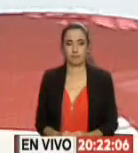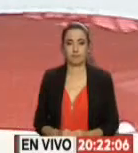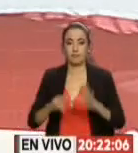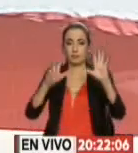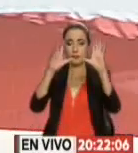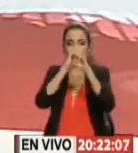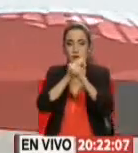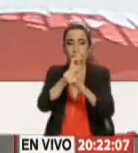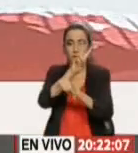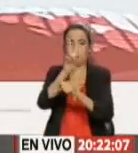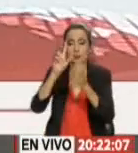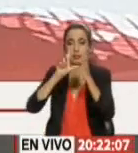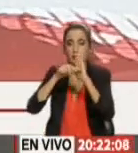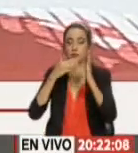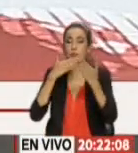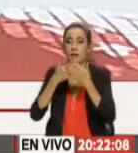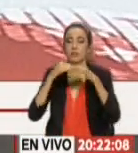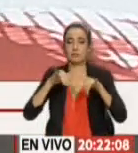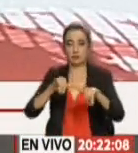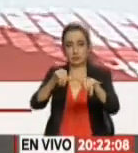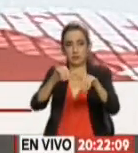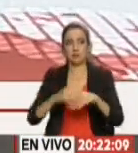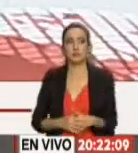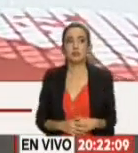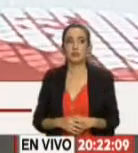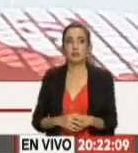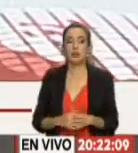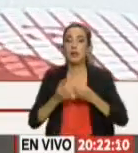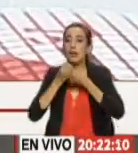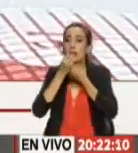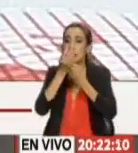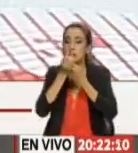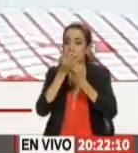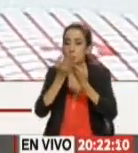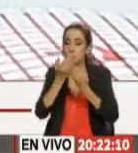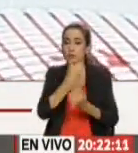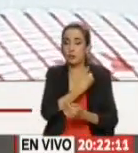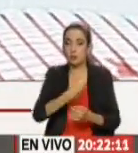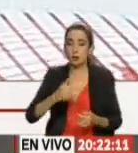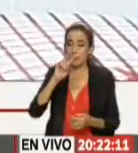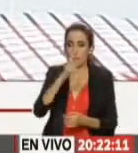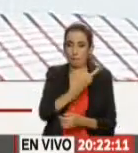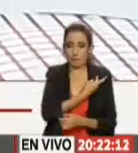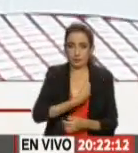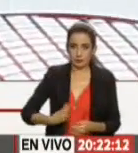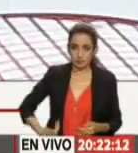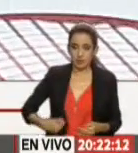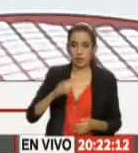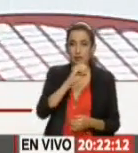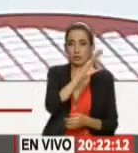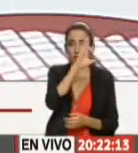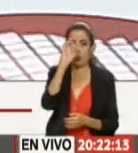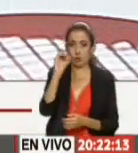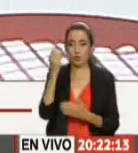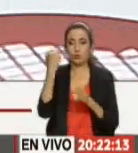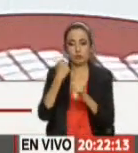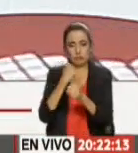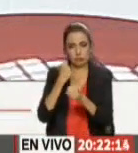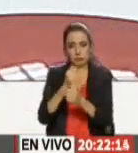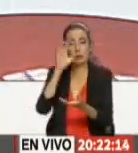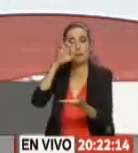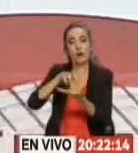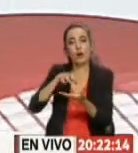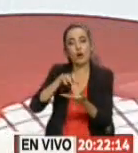Horas 22 minutos. Gracias a todos por seguir con nosotros. Les contamos que el vicepresidente Otto Sonnenhausner trabajó este martes en el cantón